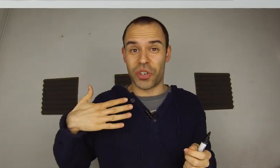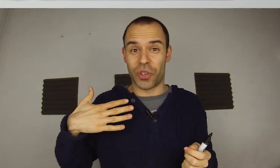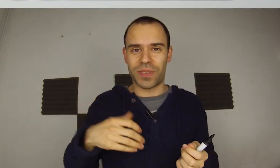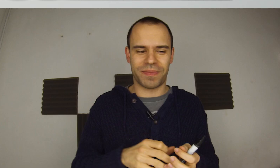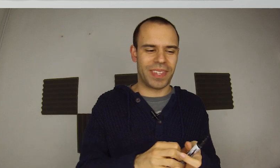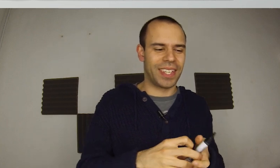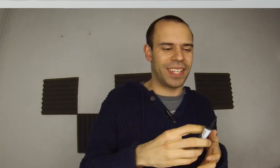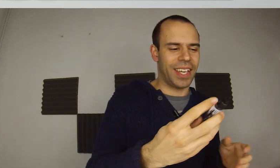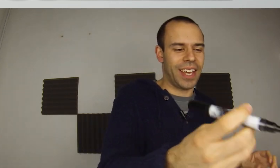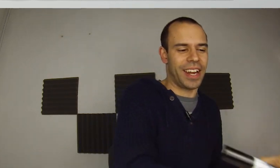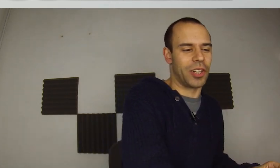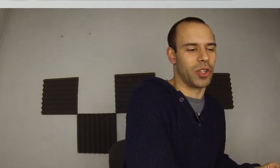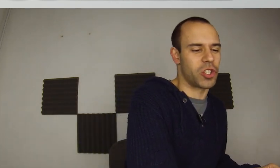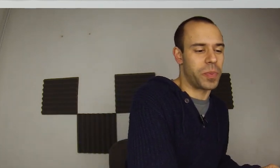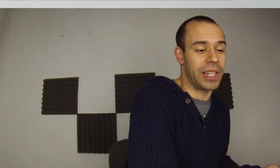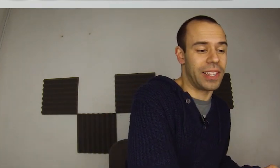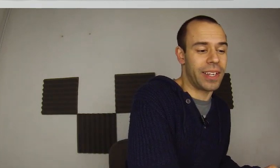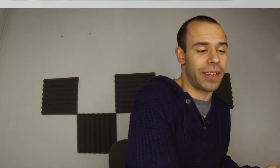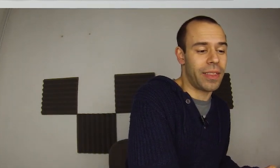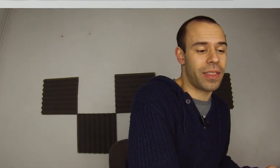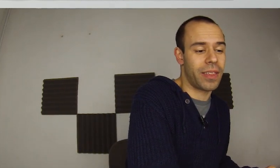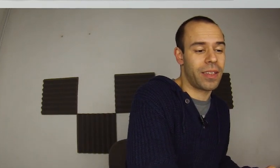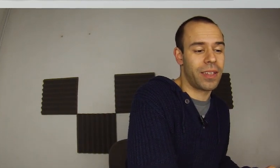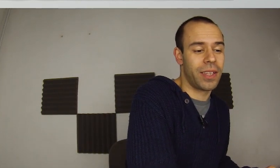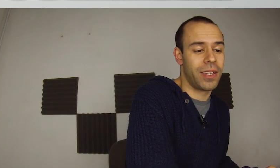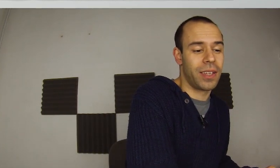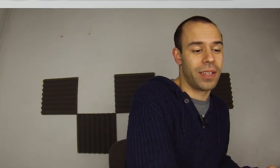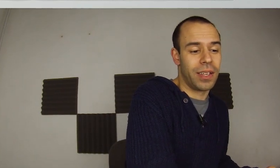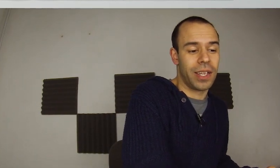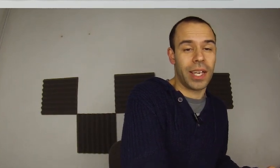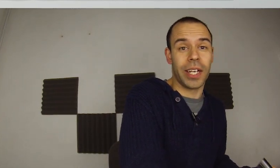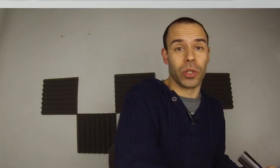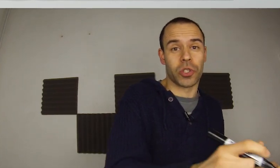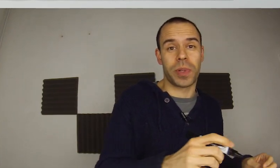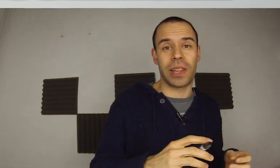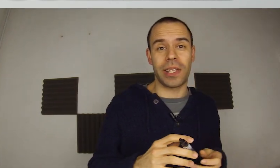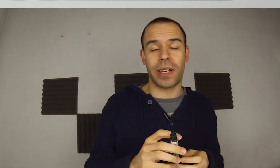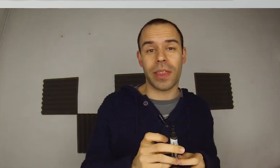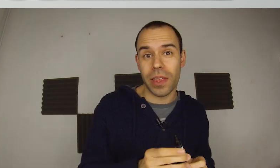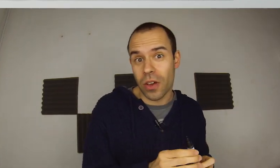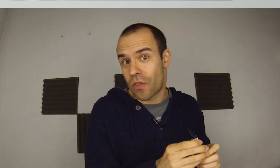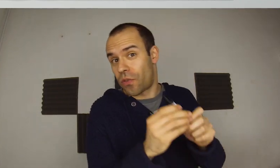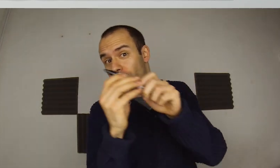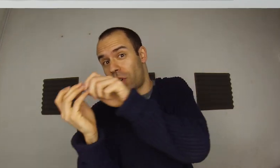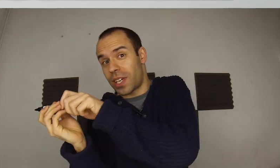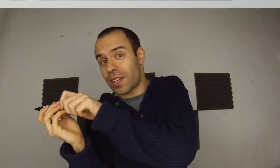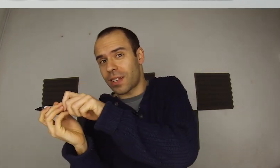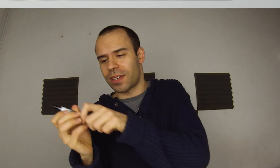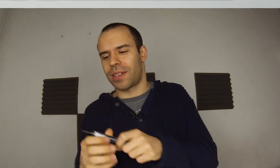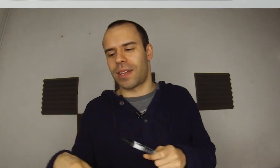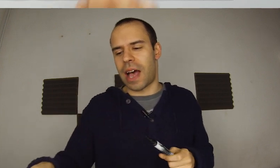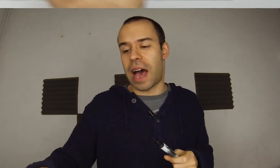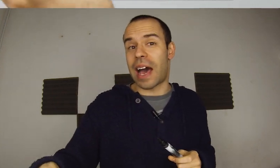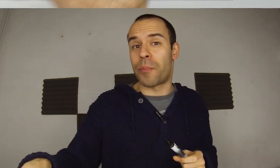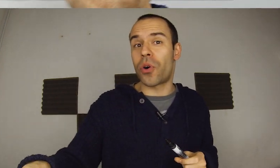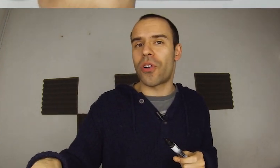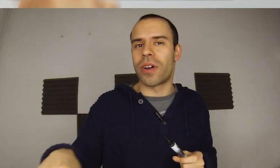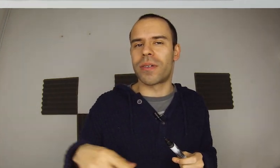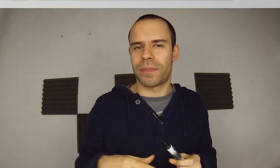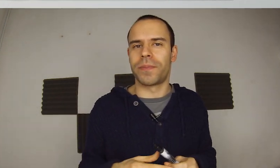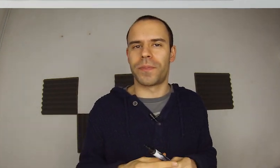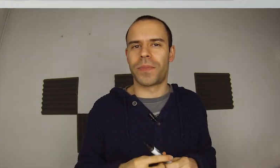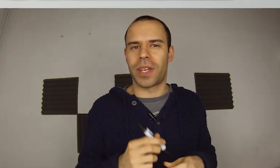yo en 2010 en 2010 fui a